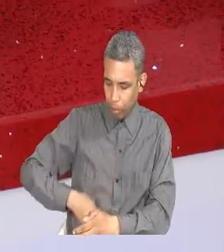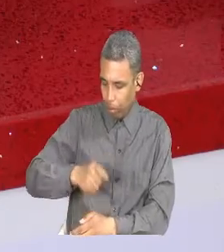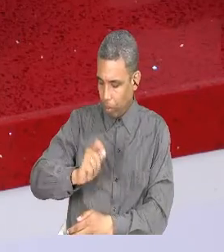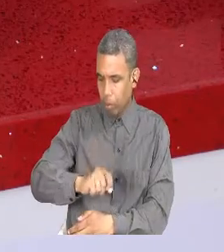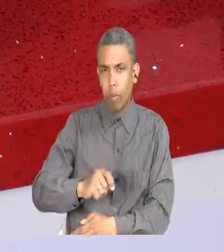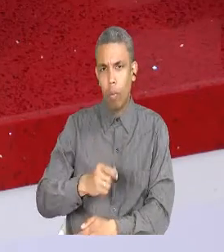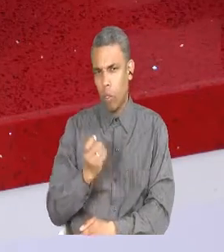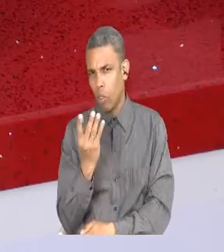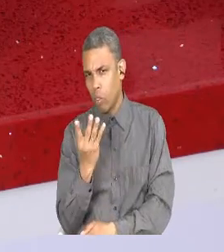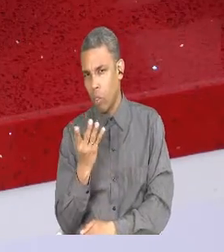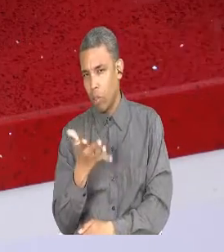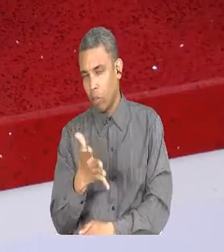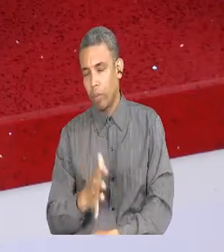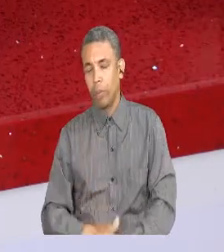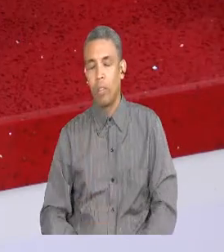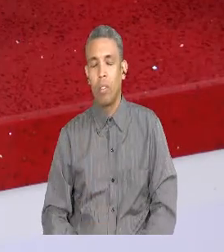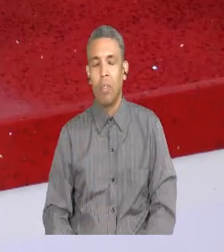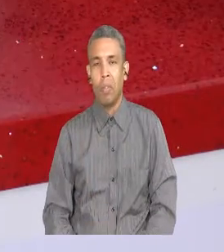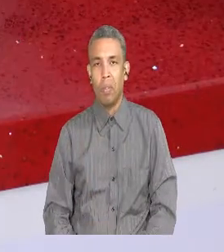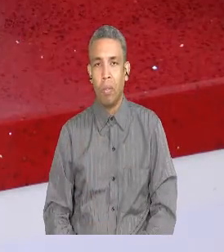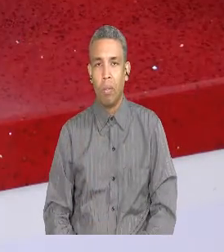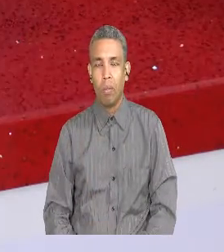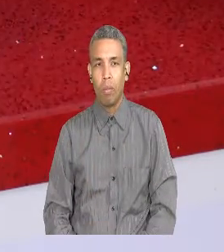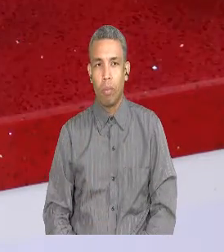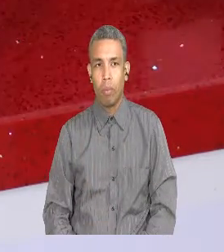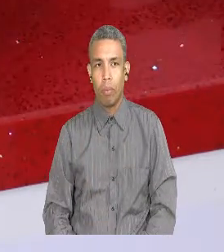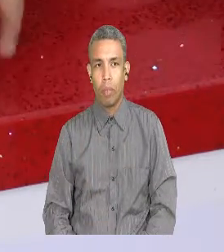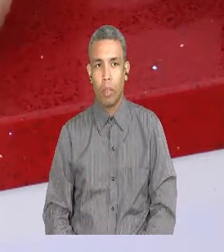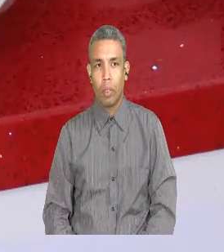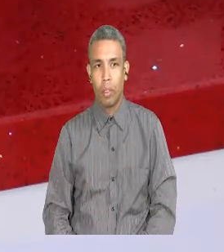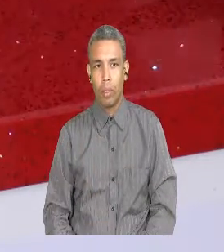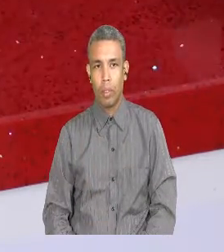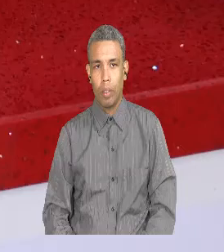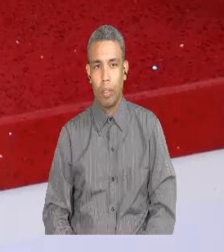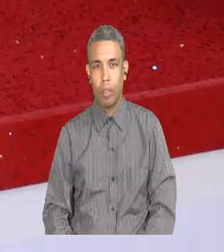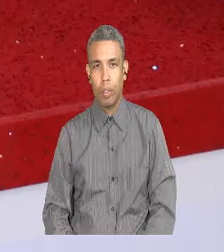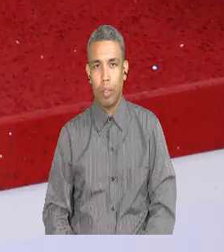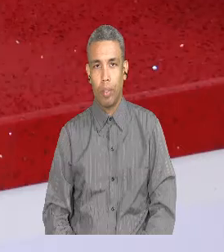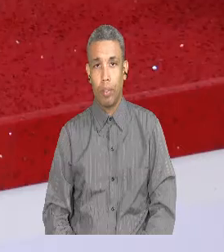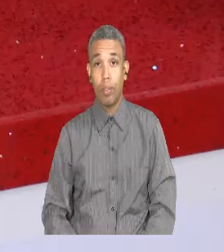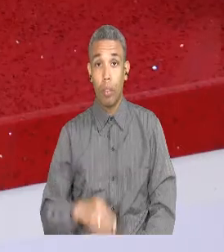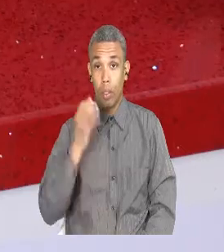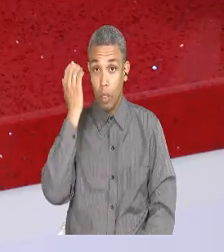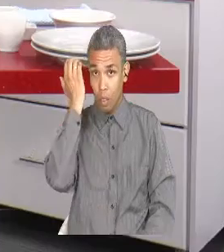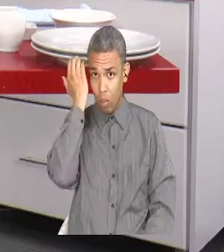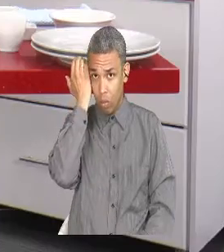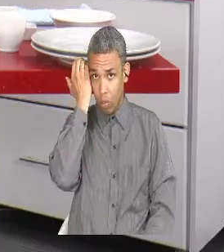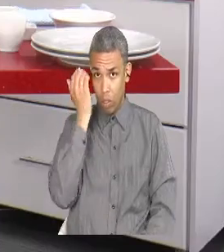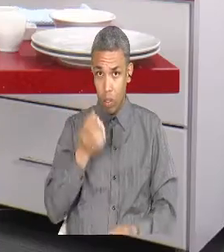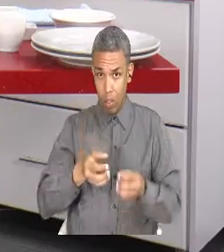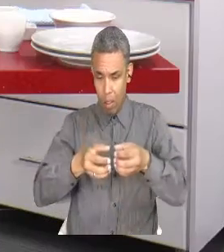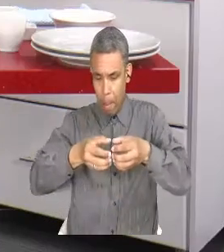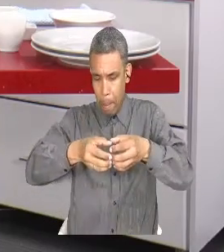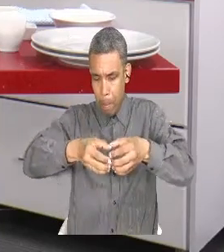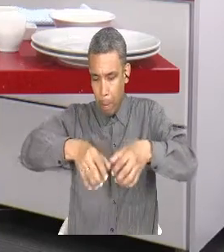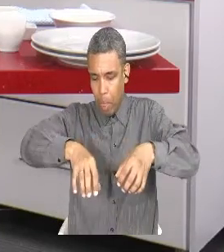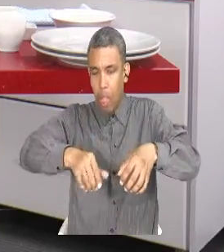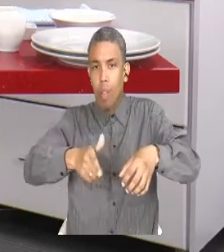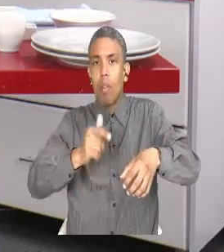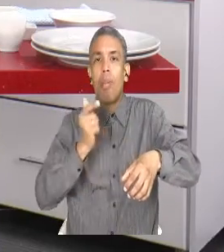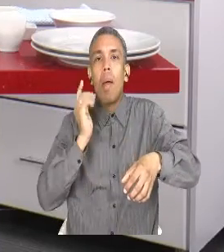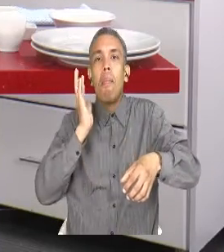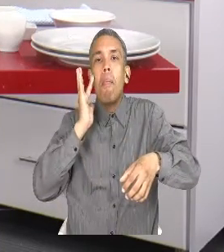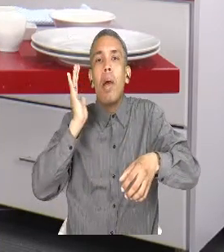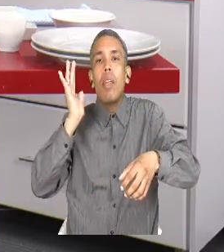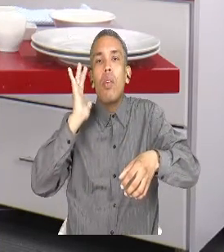gramos. Ajá. Ahí le adiciono otro poquito. La ñapita. Sí, vamos a utilizar la yema del huevo solamente. Okay. Yo te la parto por aquí.